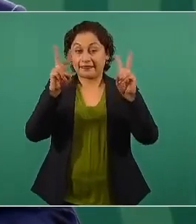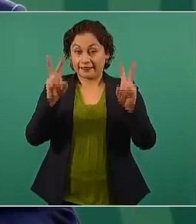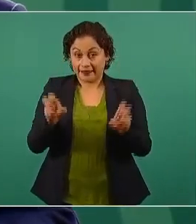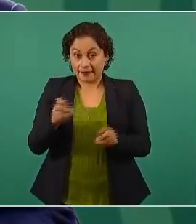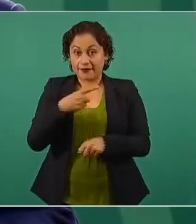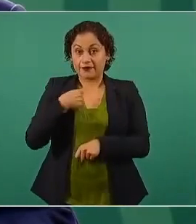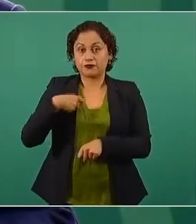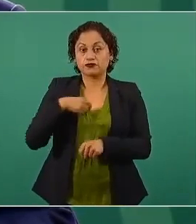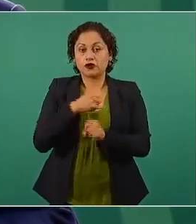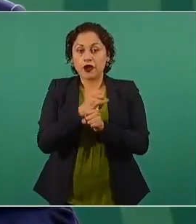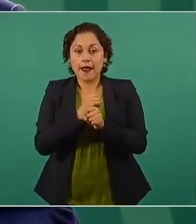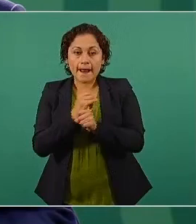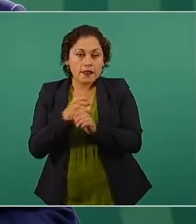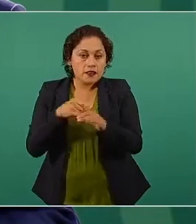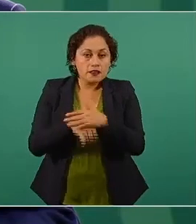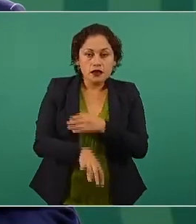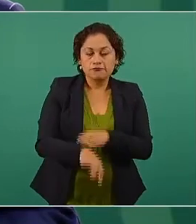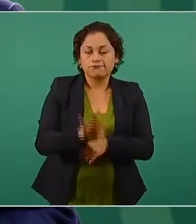Sí.